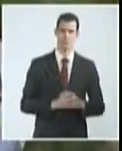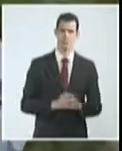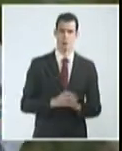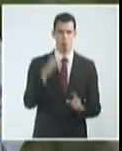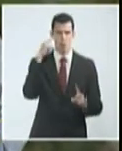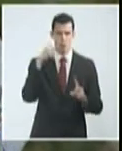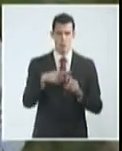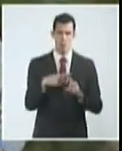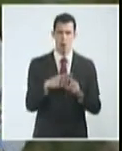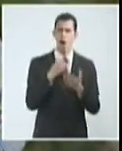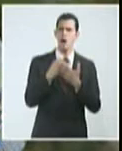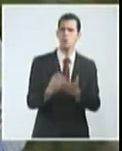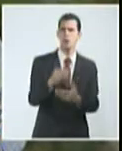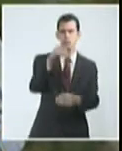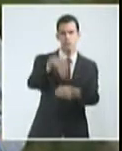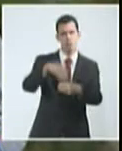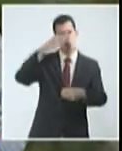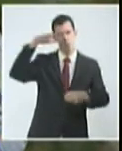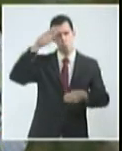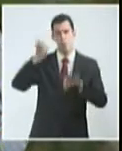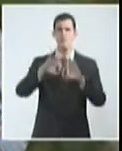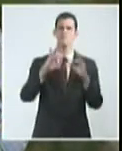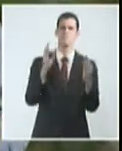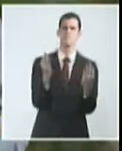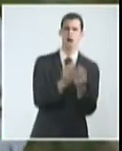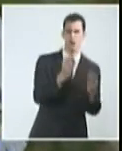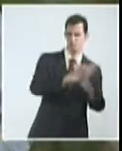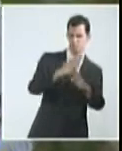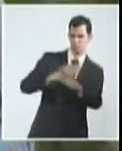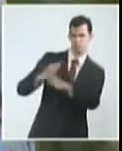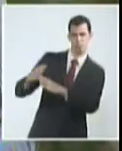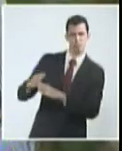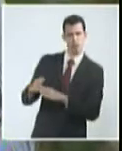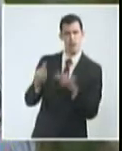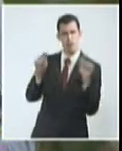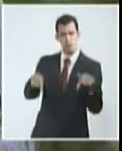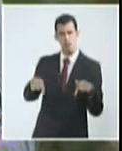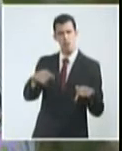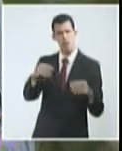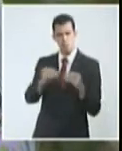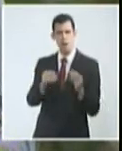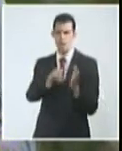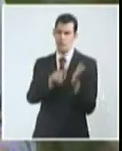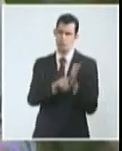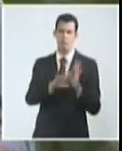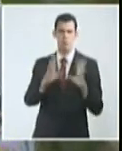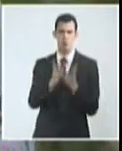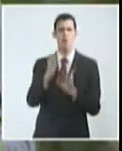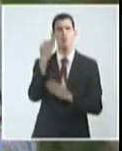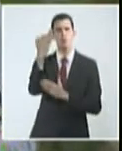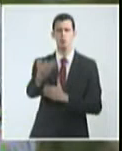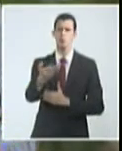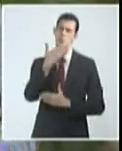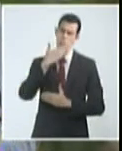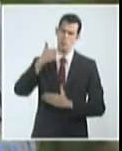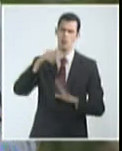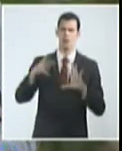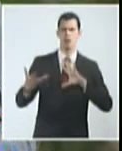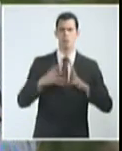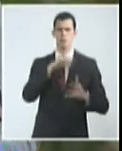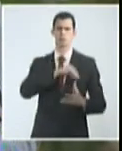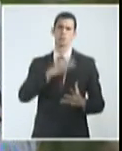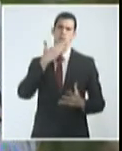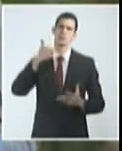presente que estamos generando, entonces el futuro del país es un futuro de esperanza, es un